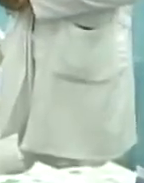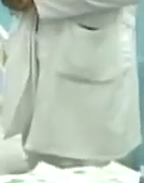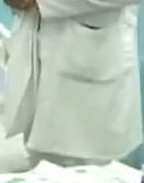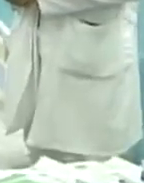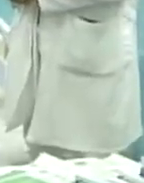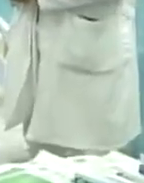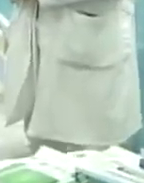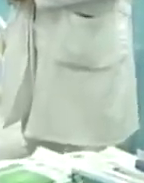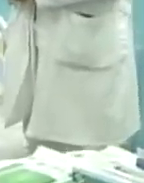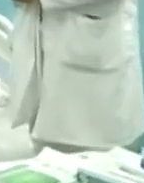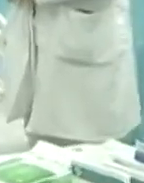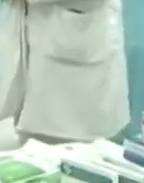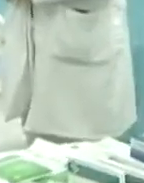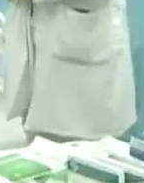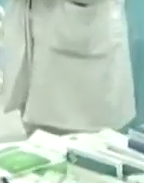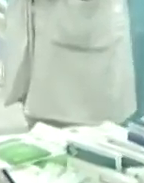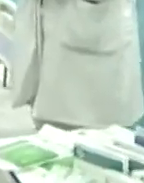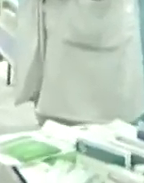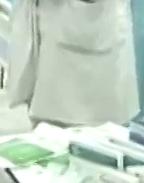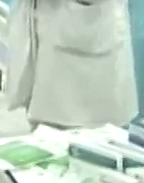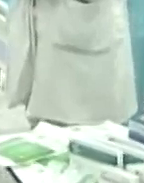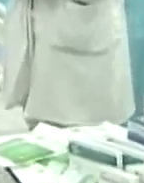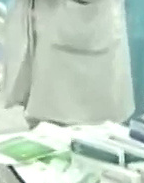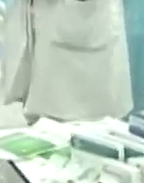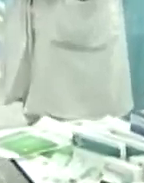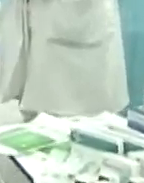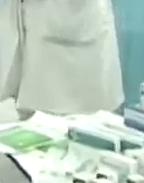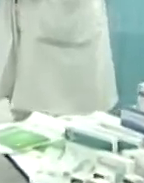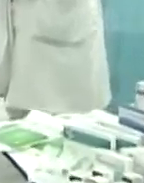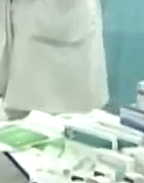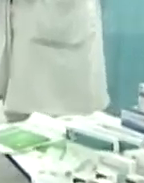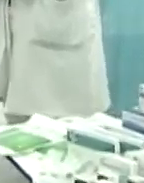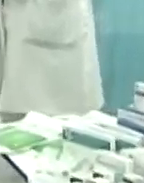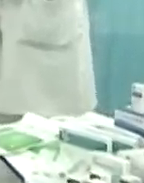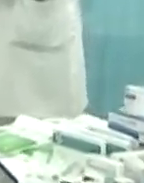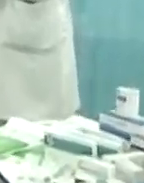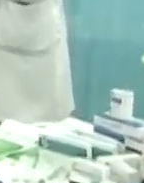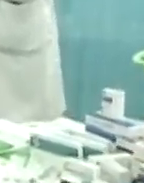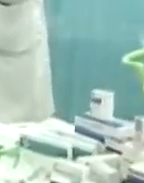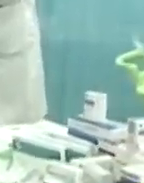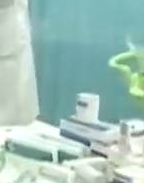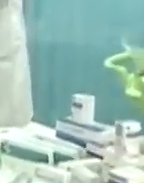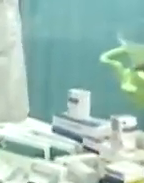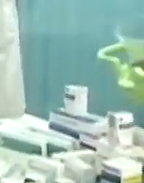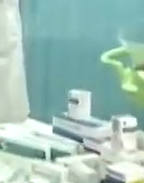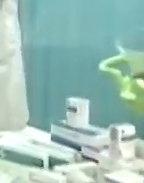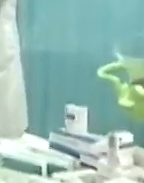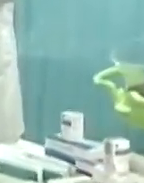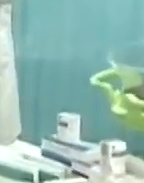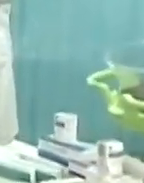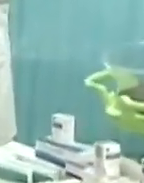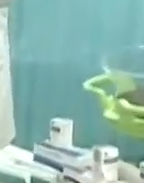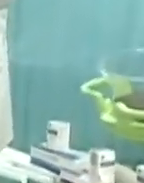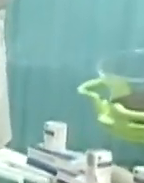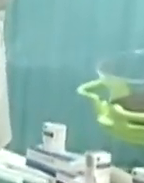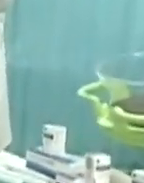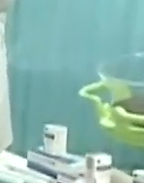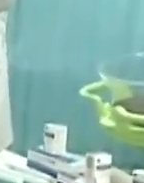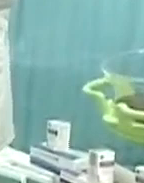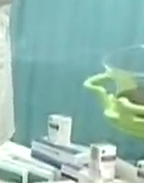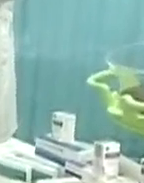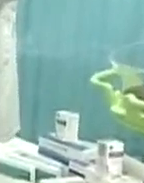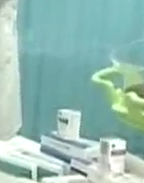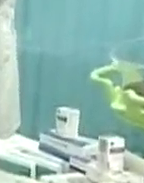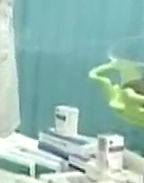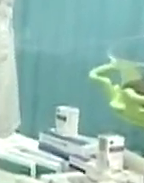estudiado y graduado en Carabobo. Universidad Venezolana de Carabobo. ¿Dónde estudiaste? ¿En el hospital?